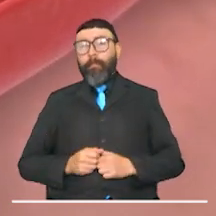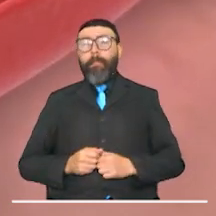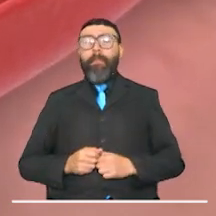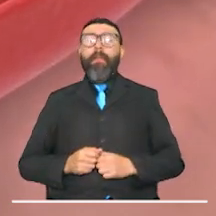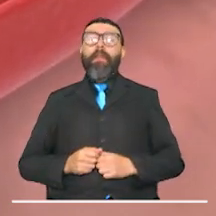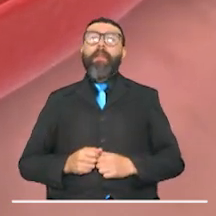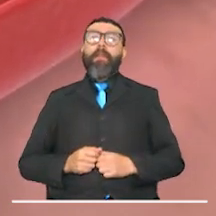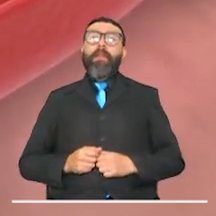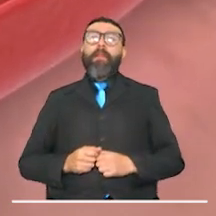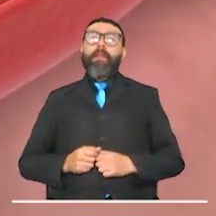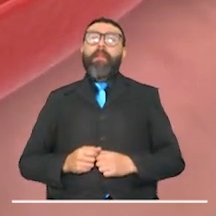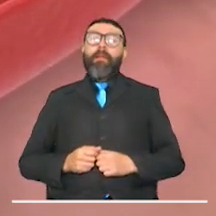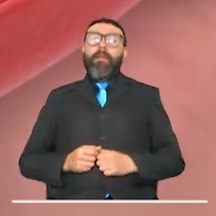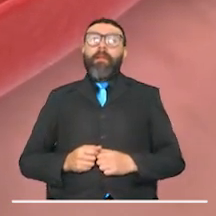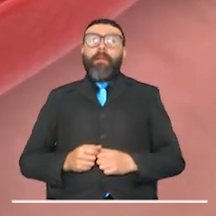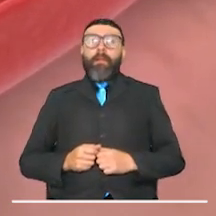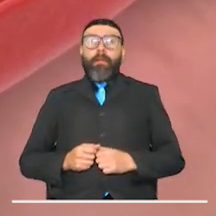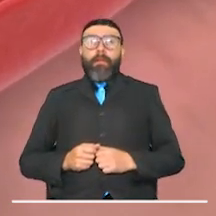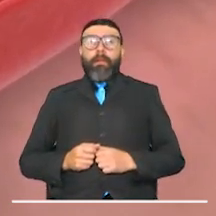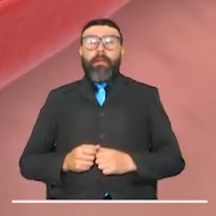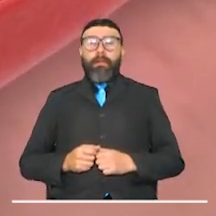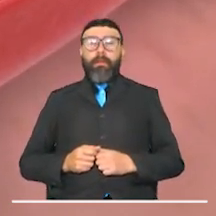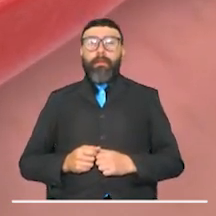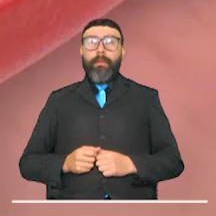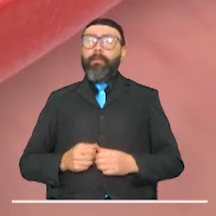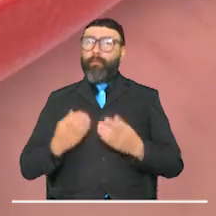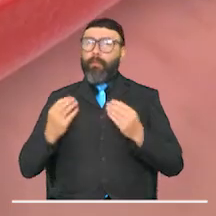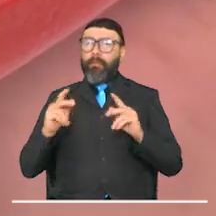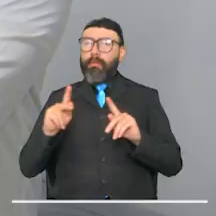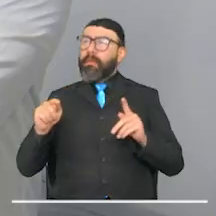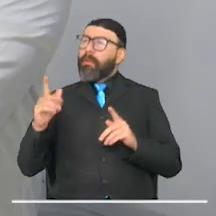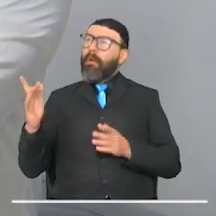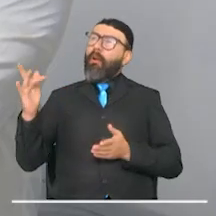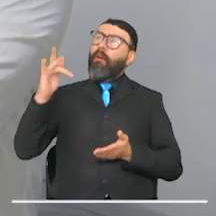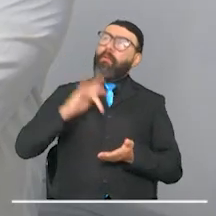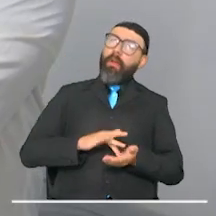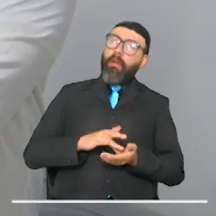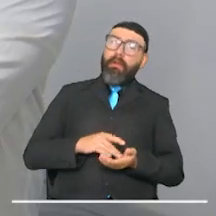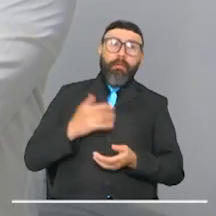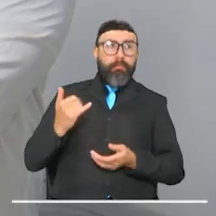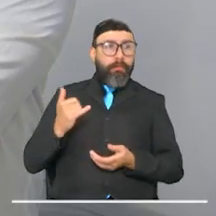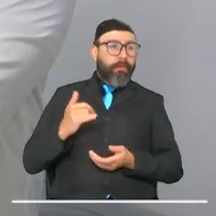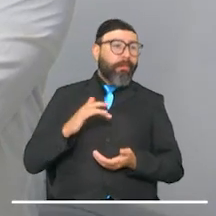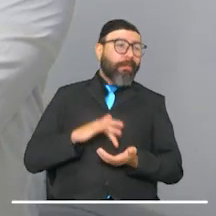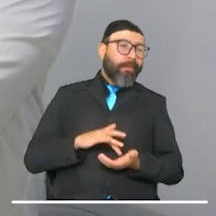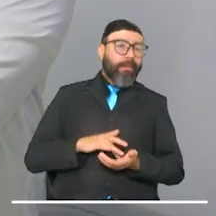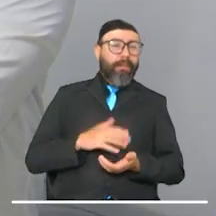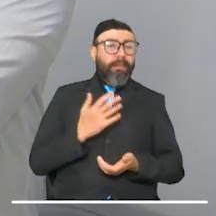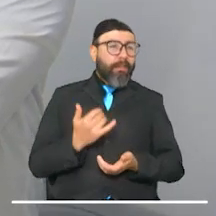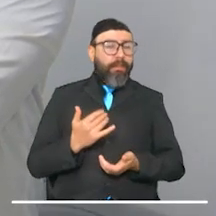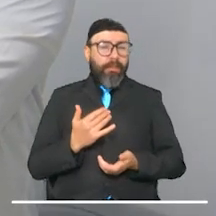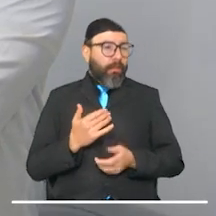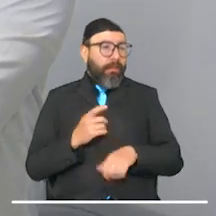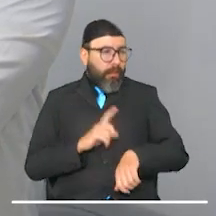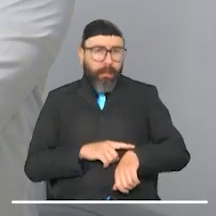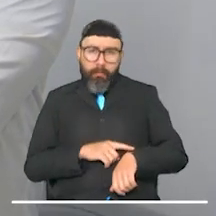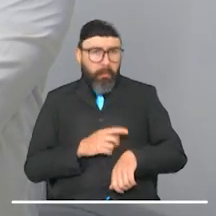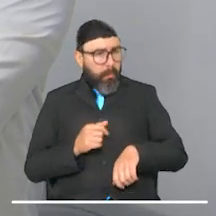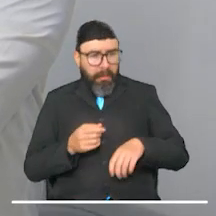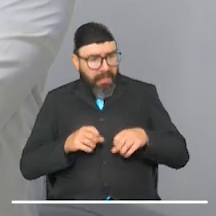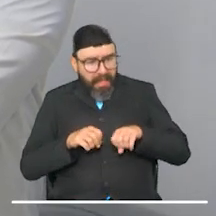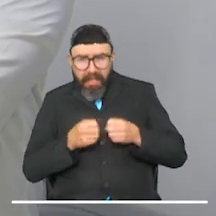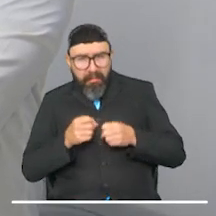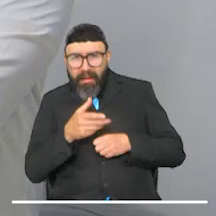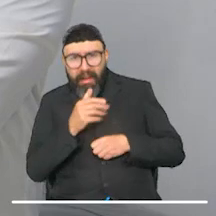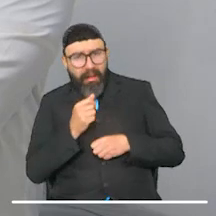los pacientes cuando cuando llegan a consulta y pues consultan de una manera temprana se puede